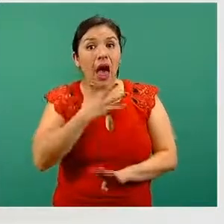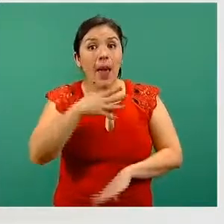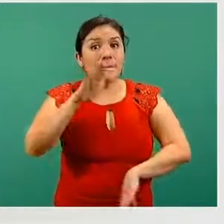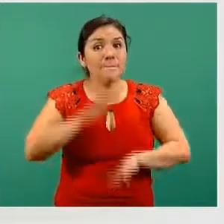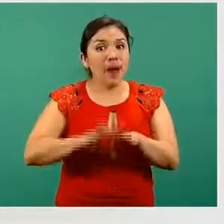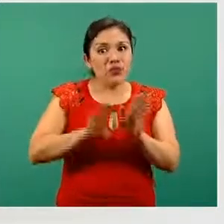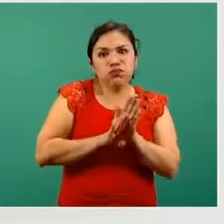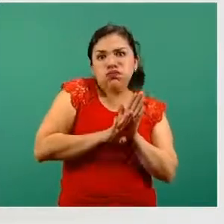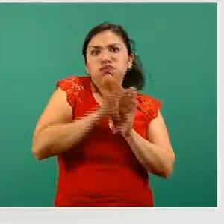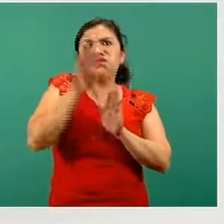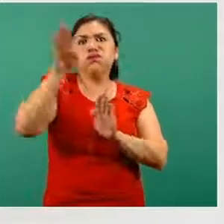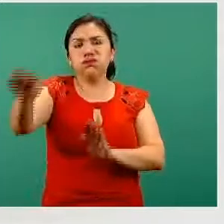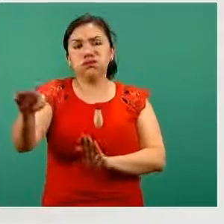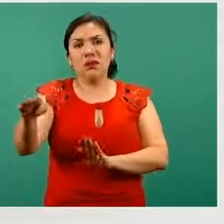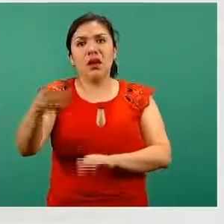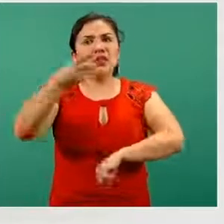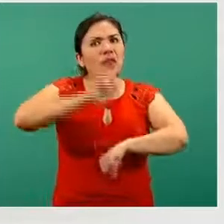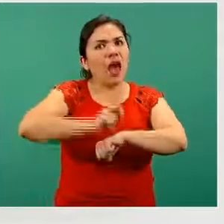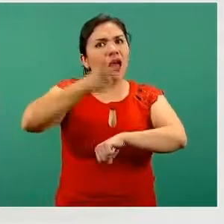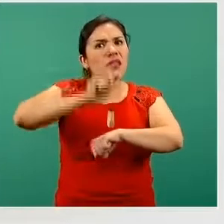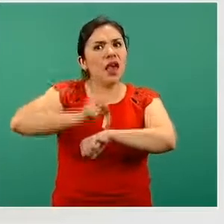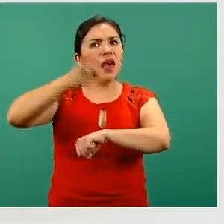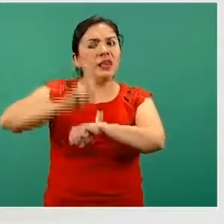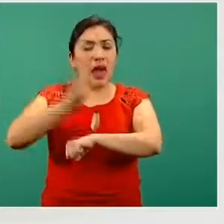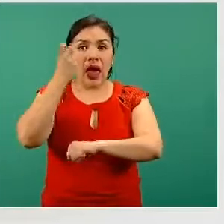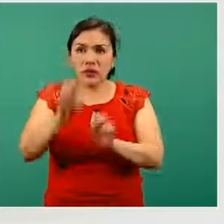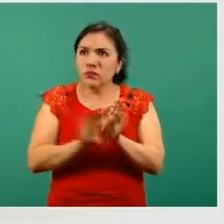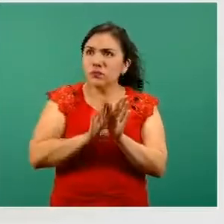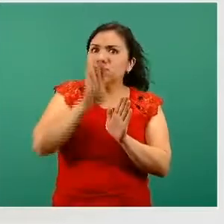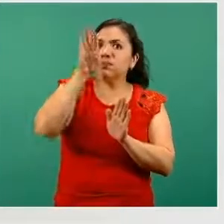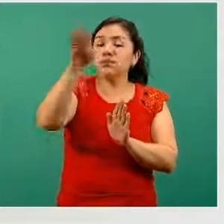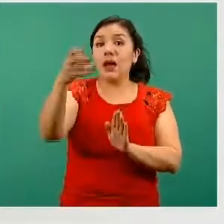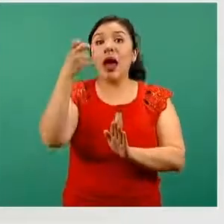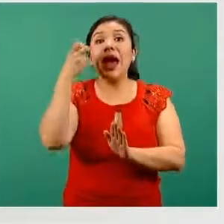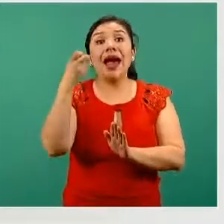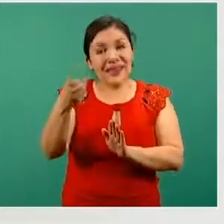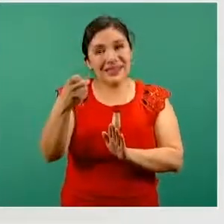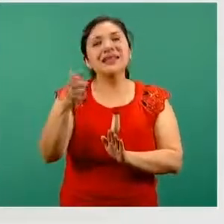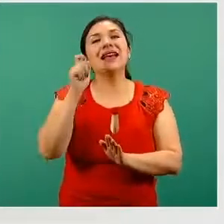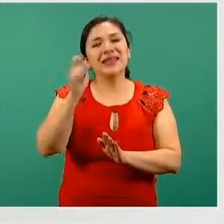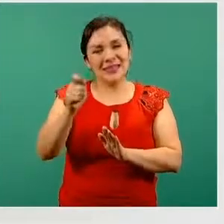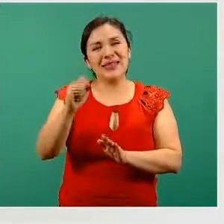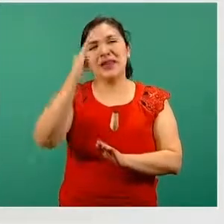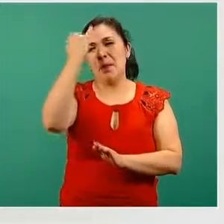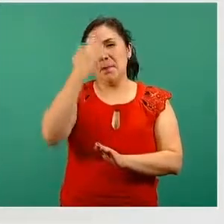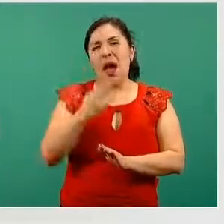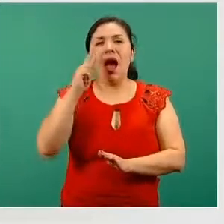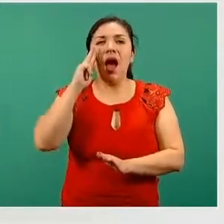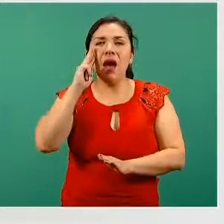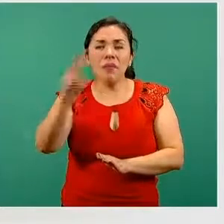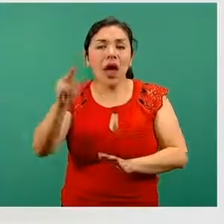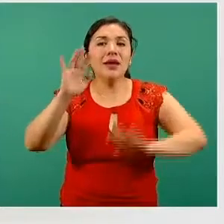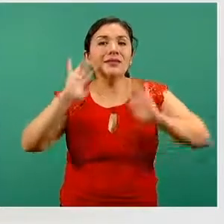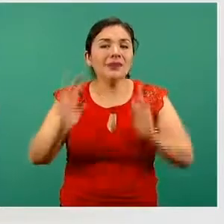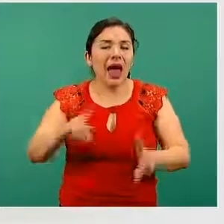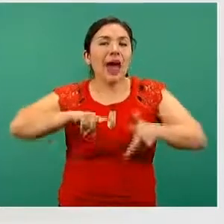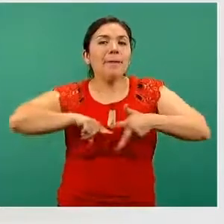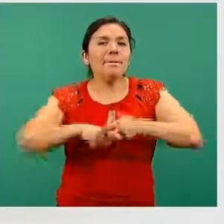velocidad importante para cada uno de los días, por eso nuestra curva toma una imagen que empieza a